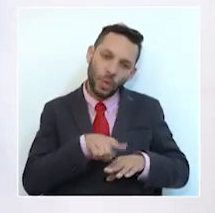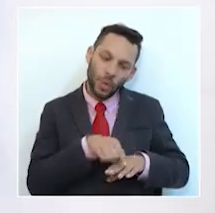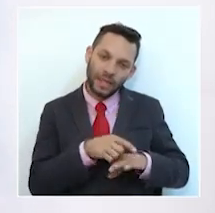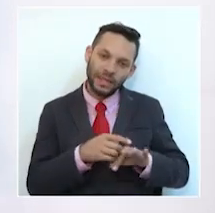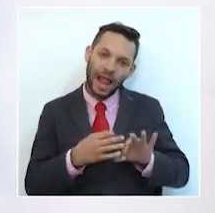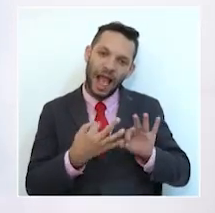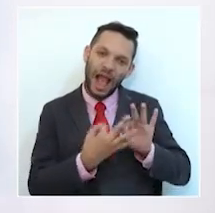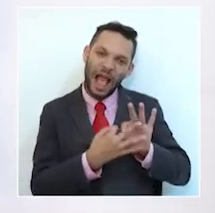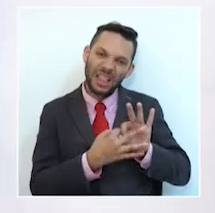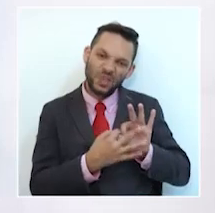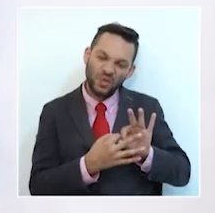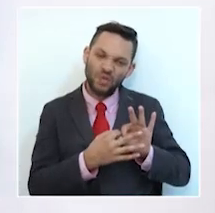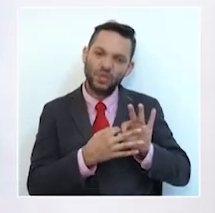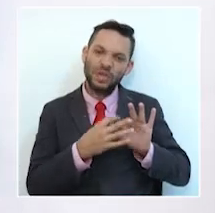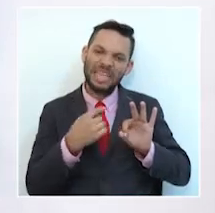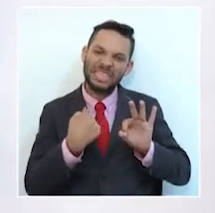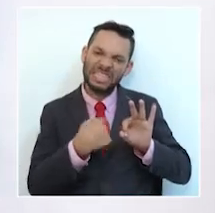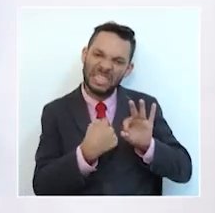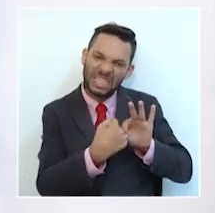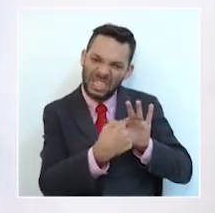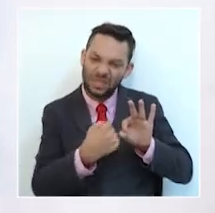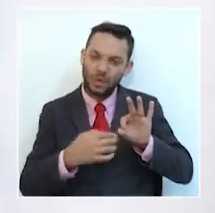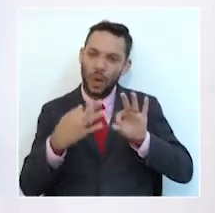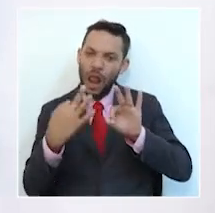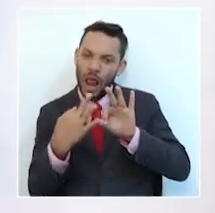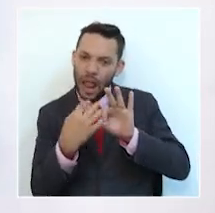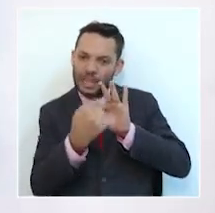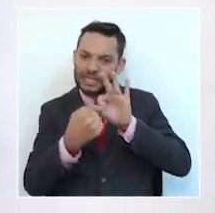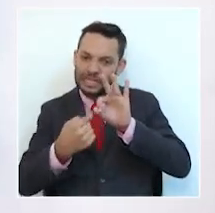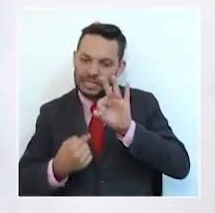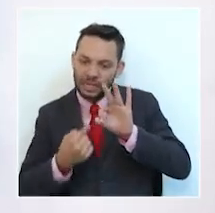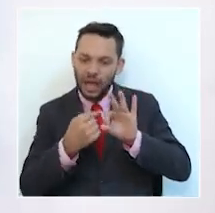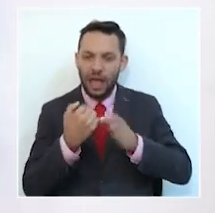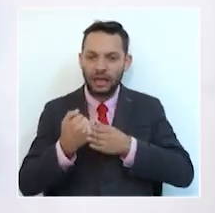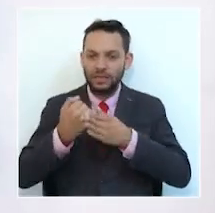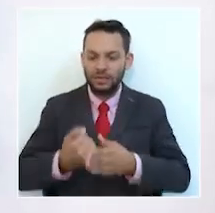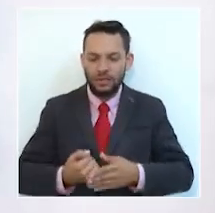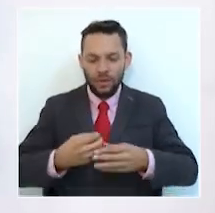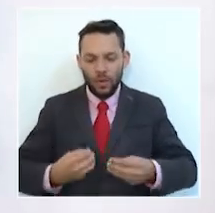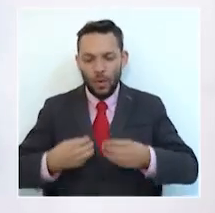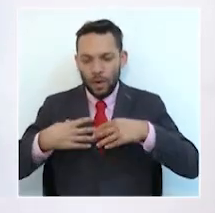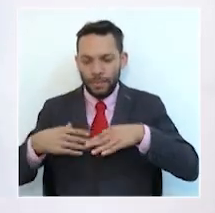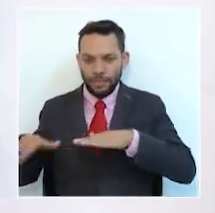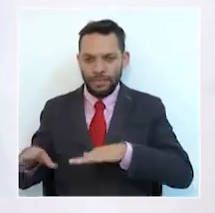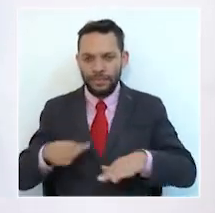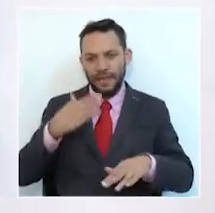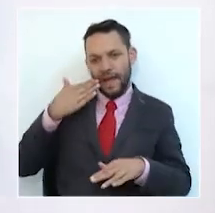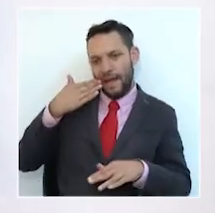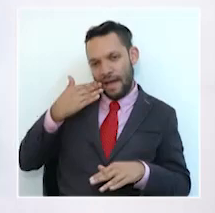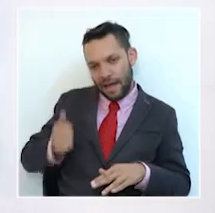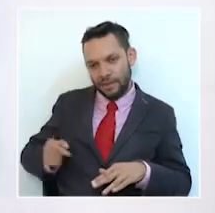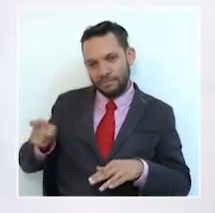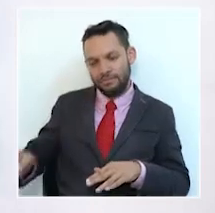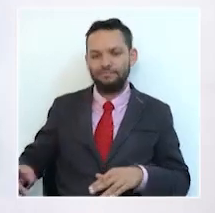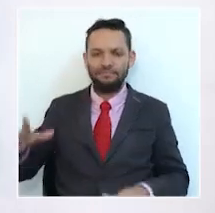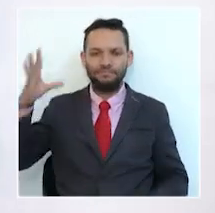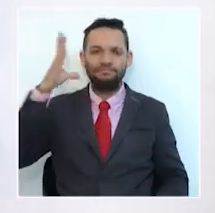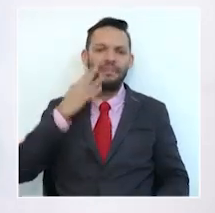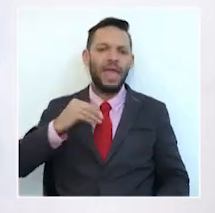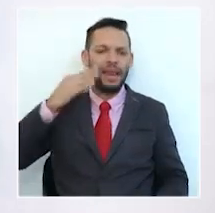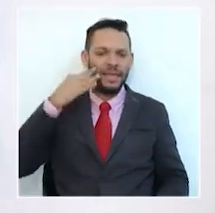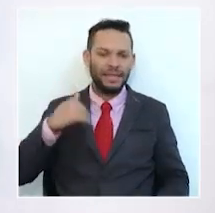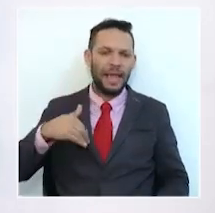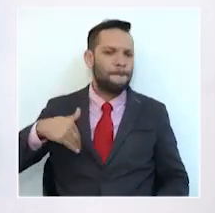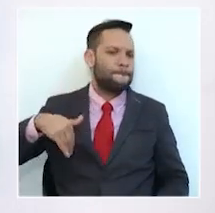aniones con la piel que es lo que constituye la pelo terapia pero la doctora lourdes mourinho es especialista en este